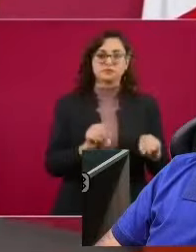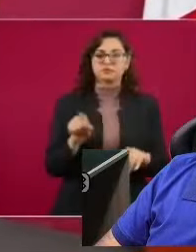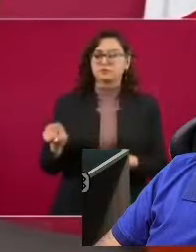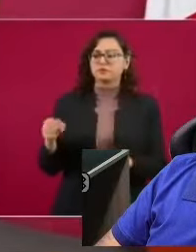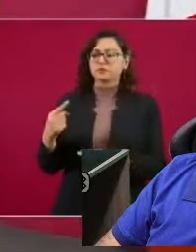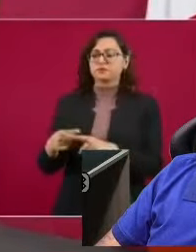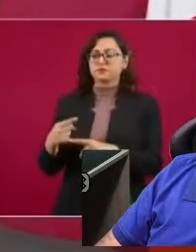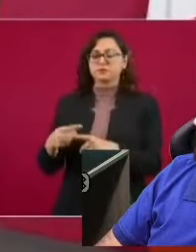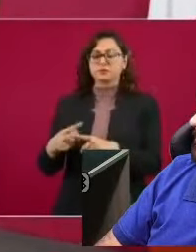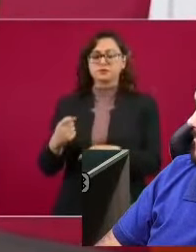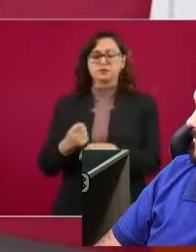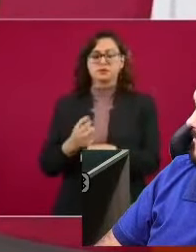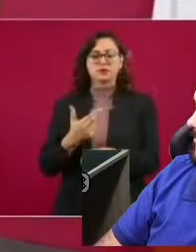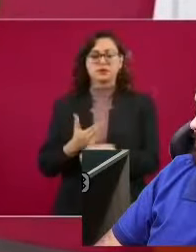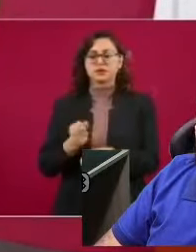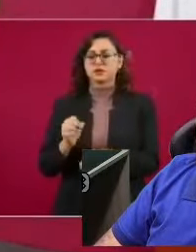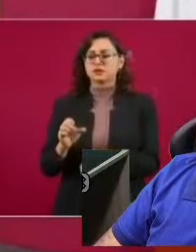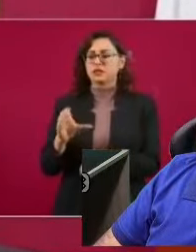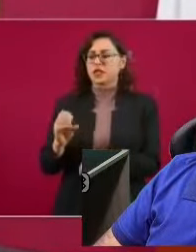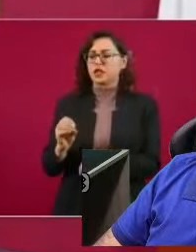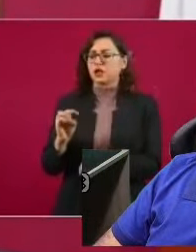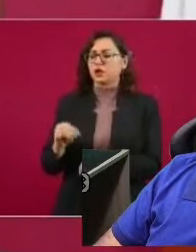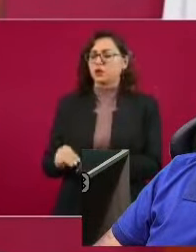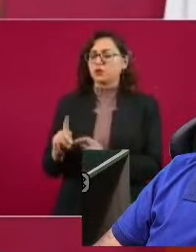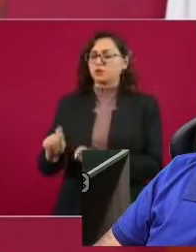en la secretaria de economía